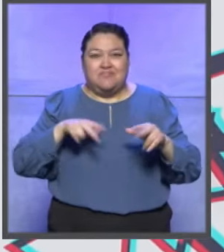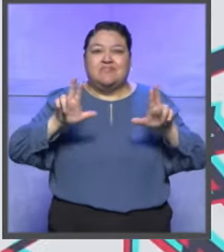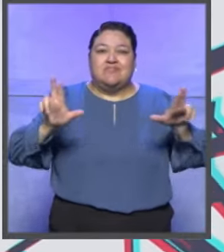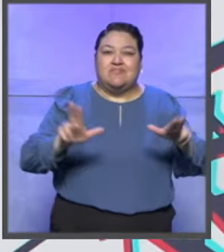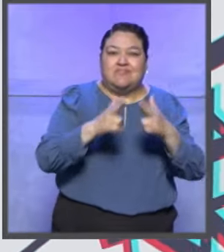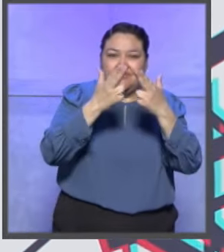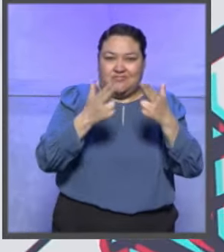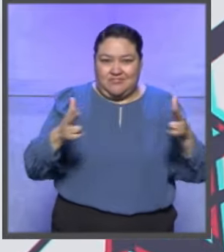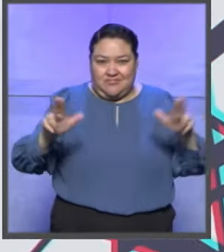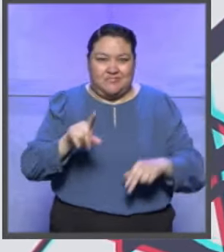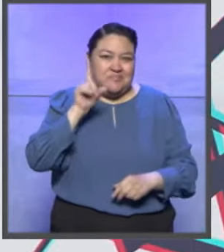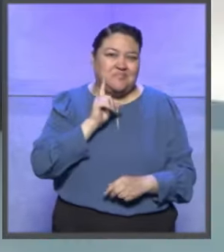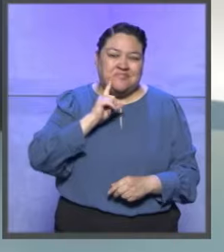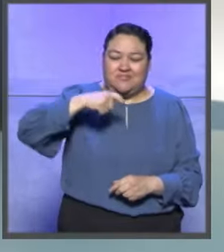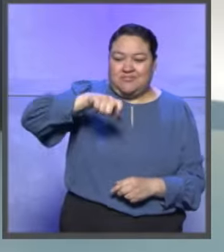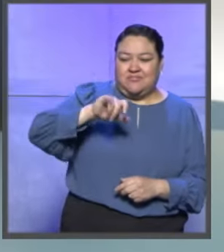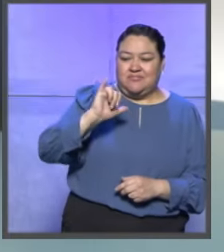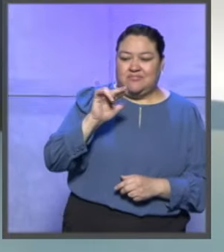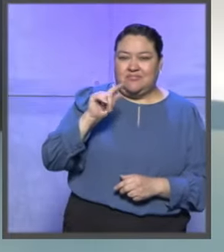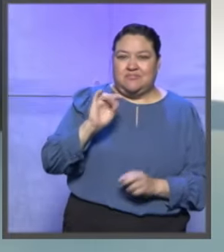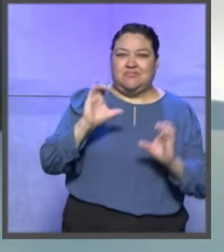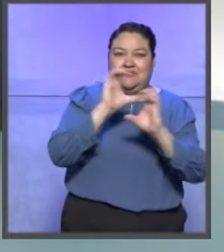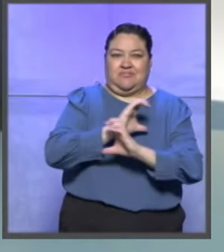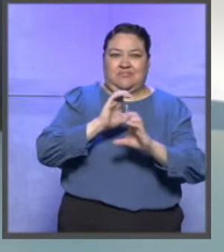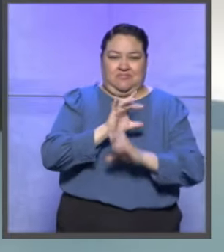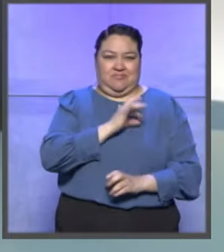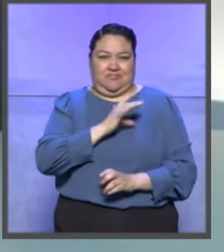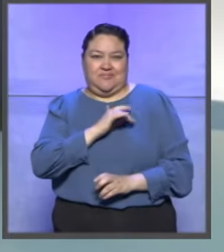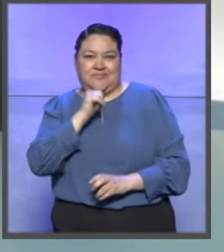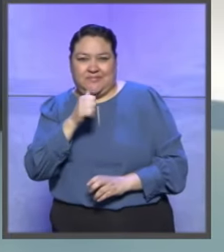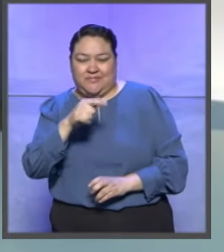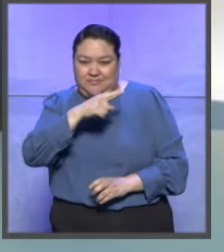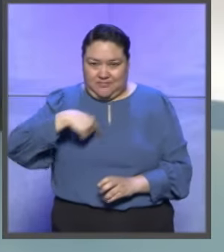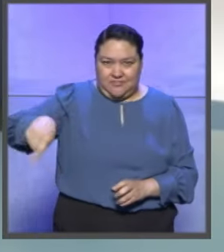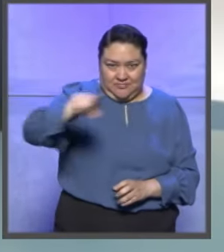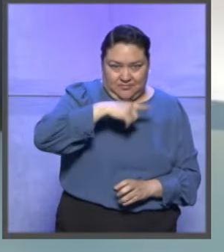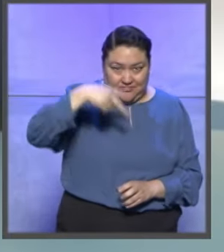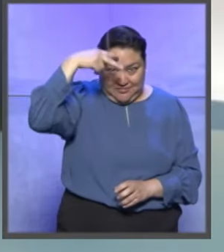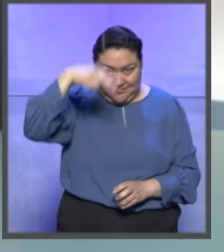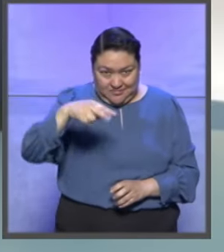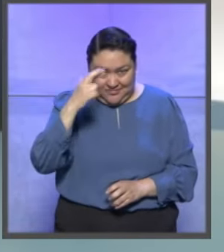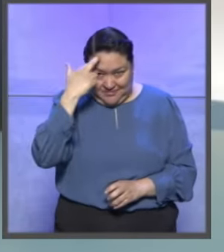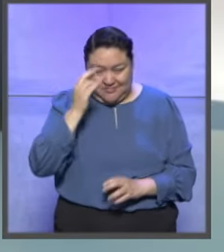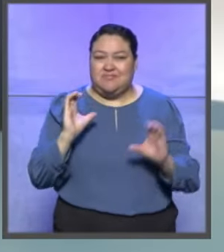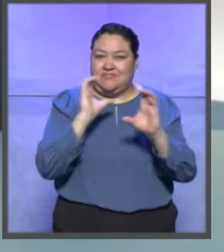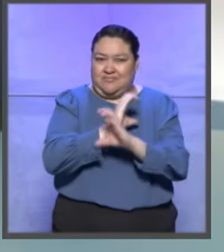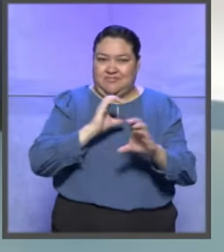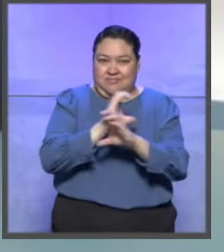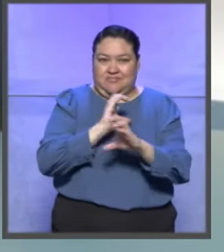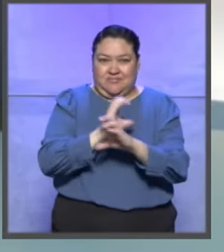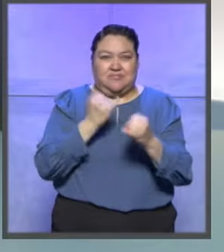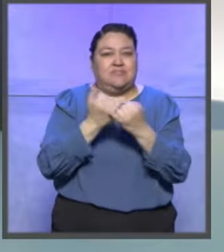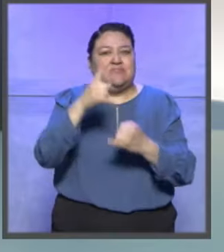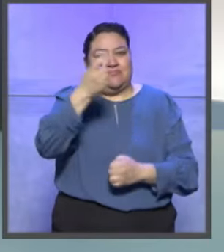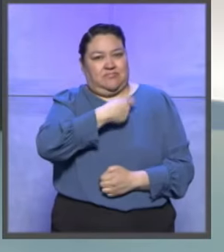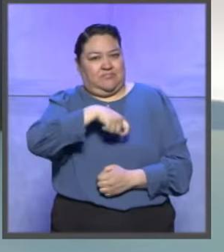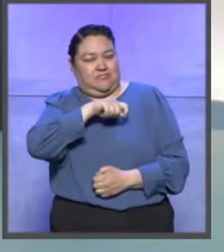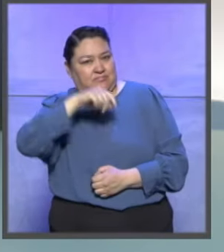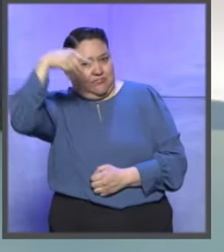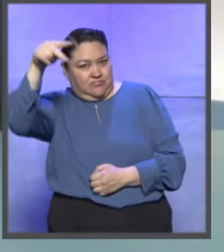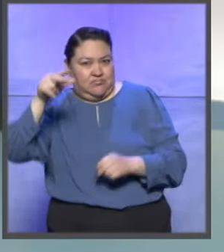en México ya tenemos un himno, el que Vivir Quintana nos ha compartido y que compartimos todas las mexicanas